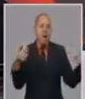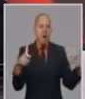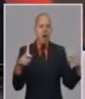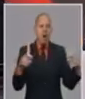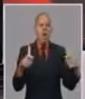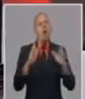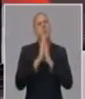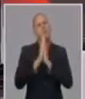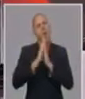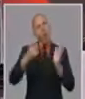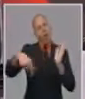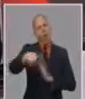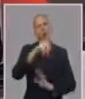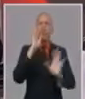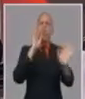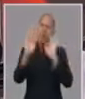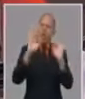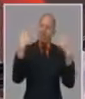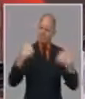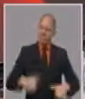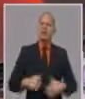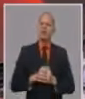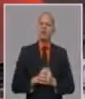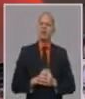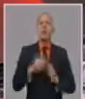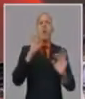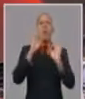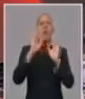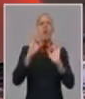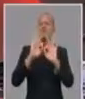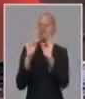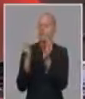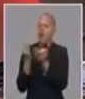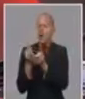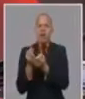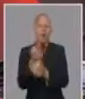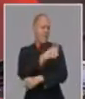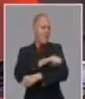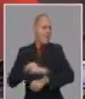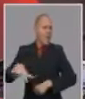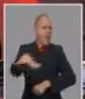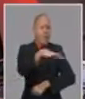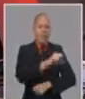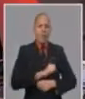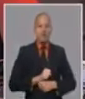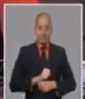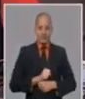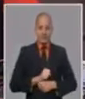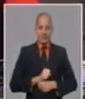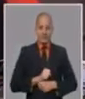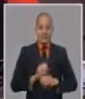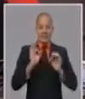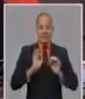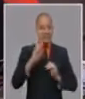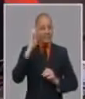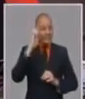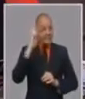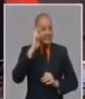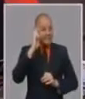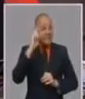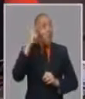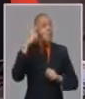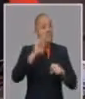y cuidándonos nosotros estamos cuidando a nuestra familia, estamos cuidando a toda la sociedad. Un asunto sin duda que tiene secuelas, que